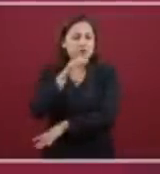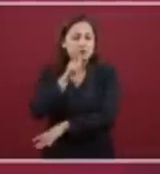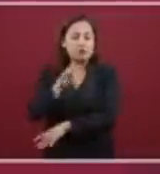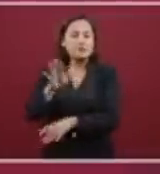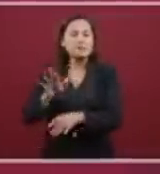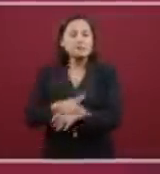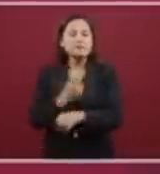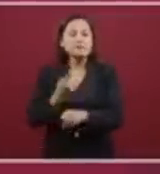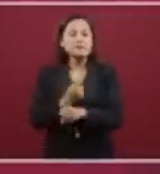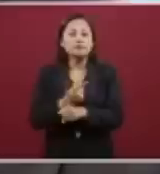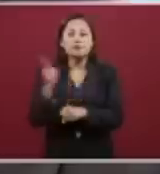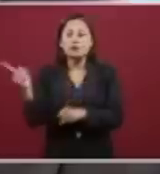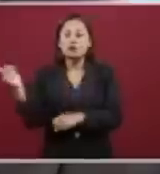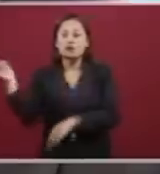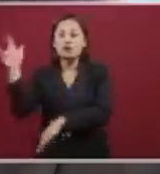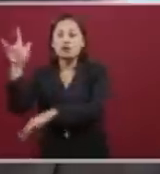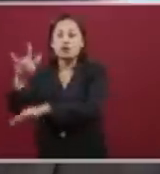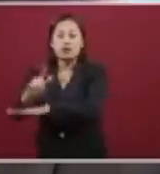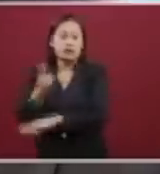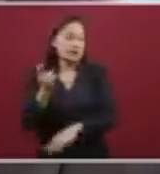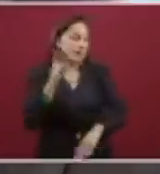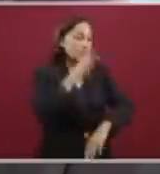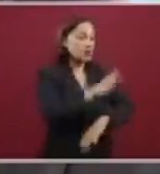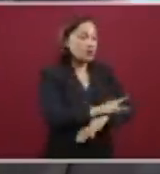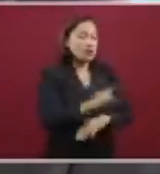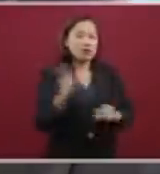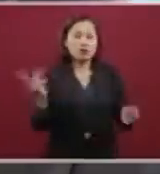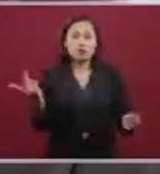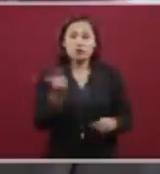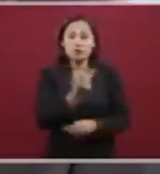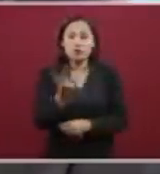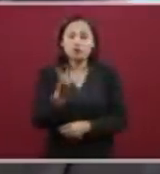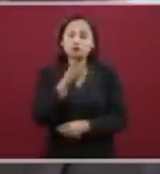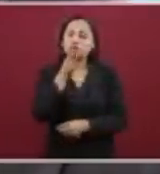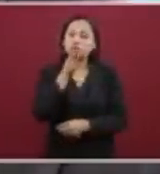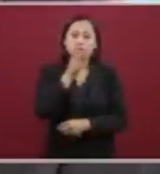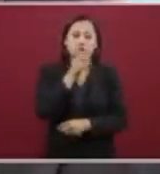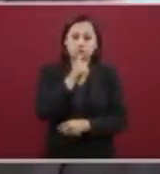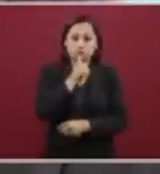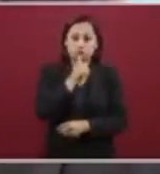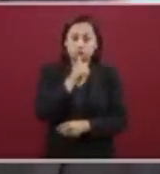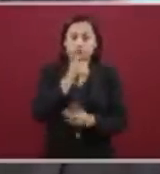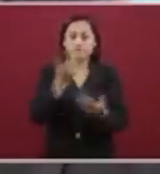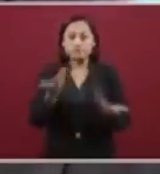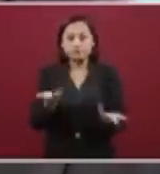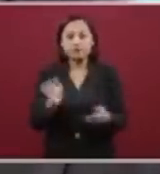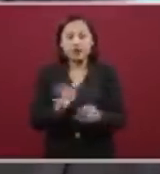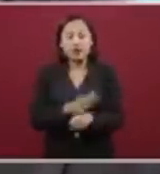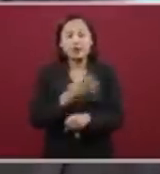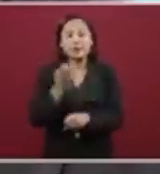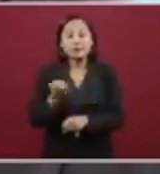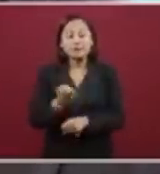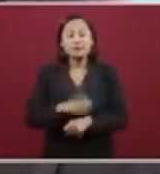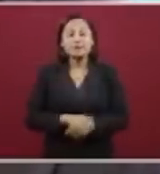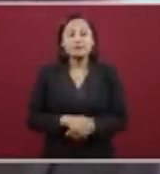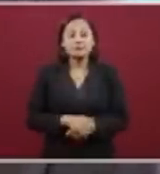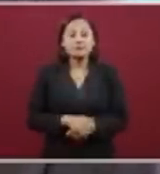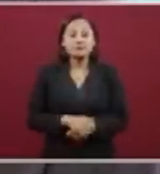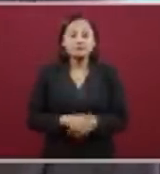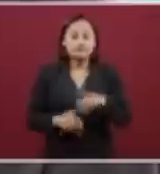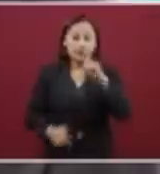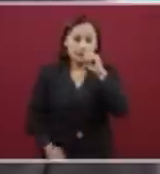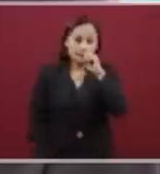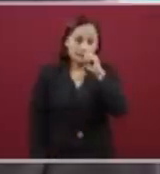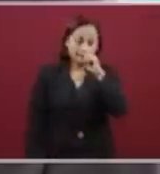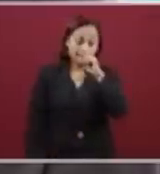de las pistas de ambas terminales no es viable esta situación exige a que el nuevo aeropuerto tuviera que